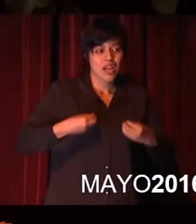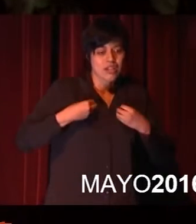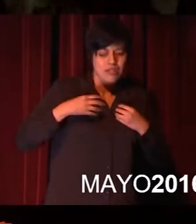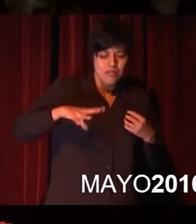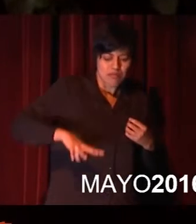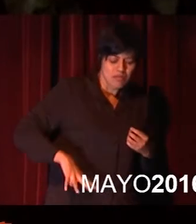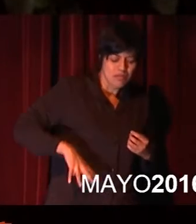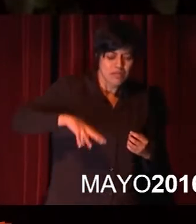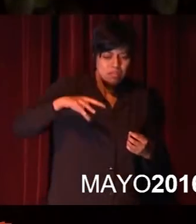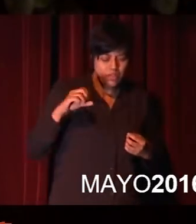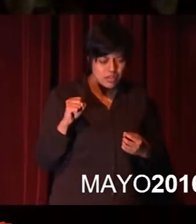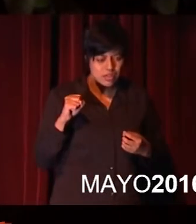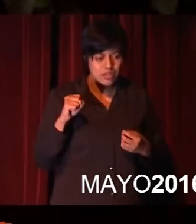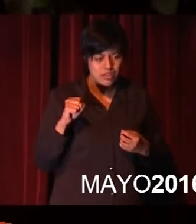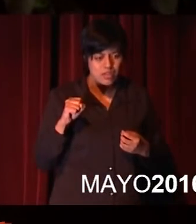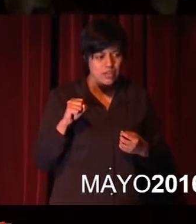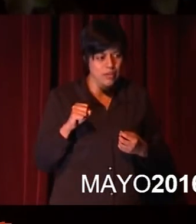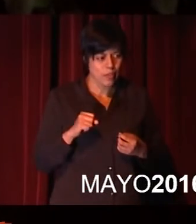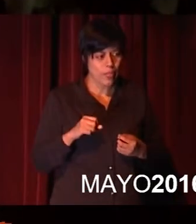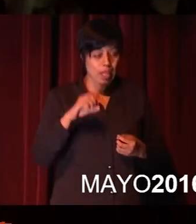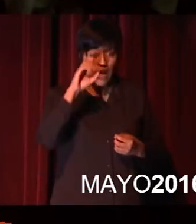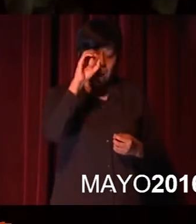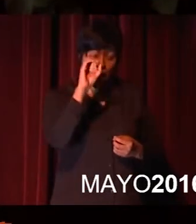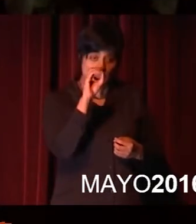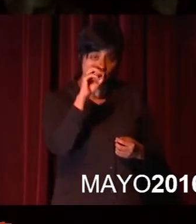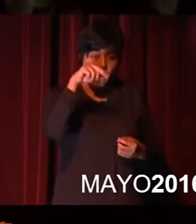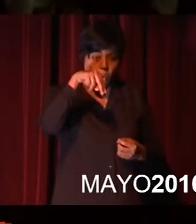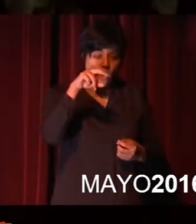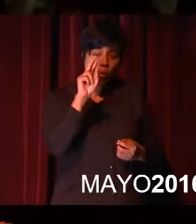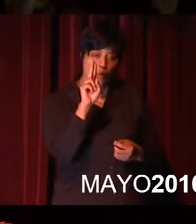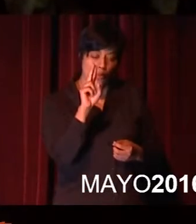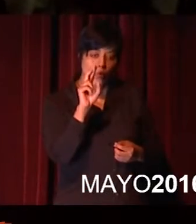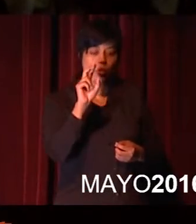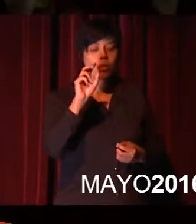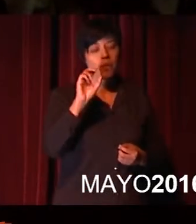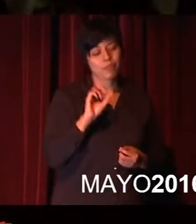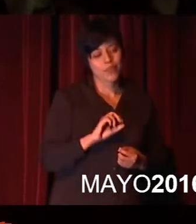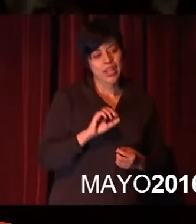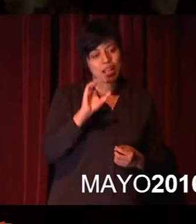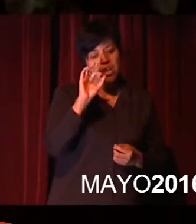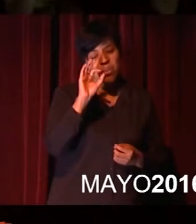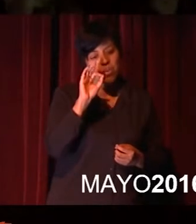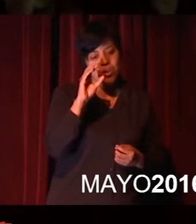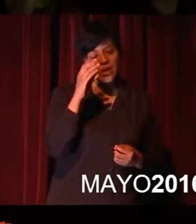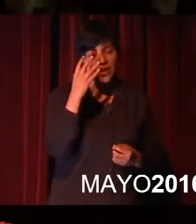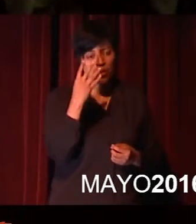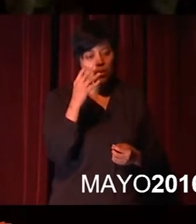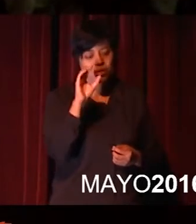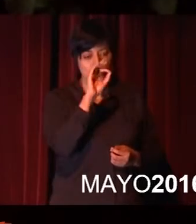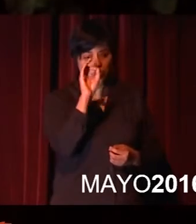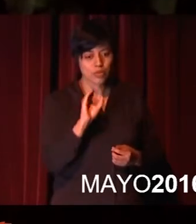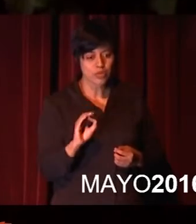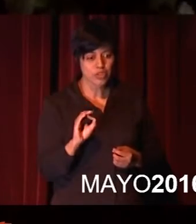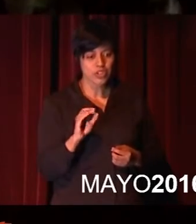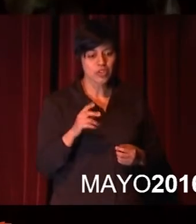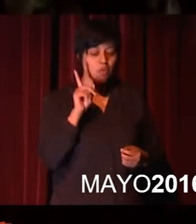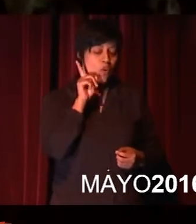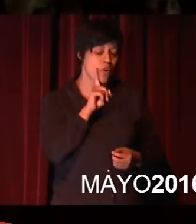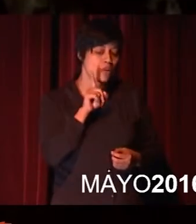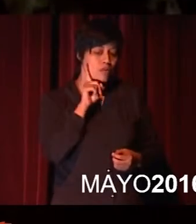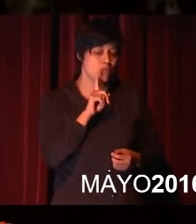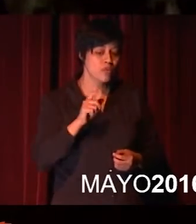luchadores según la web el 44 por ciento de las mujeres ha vivido violencia sexual se imaginan el